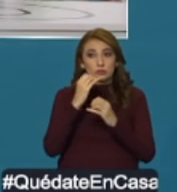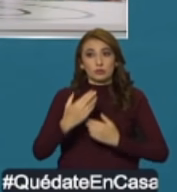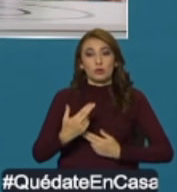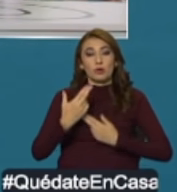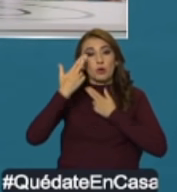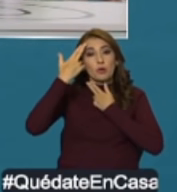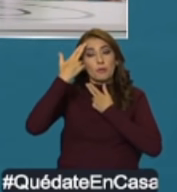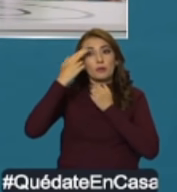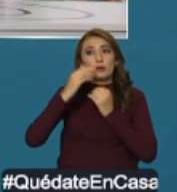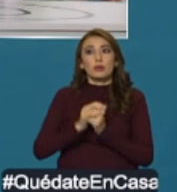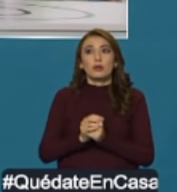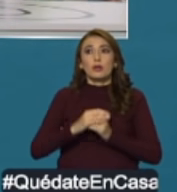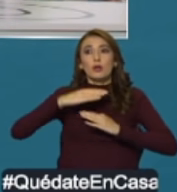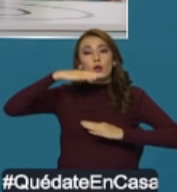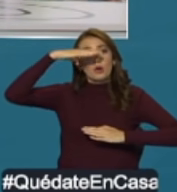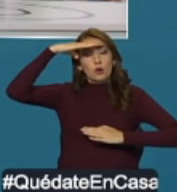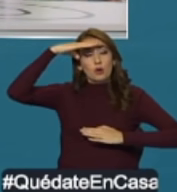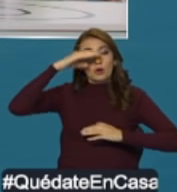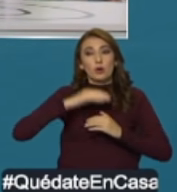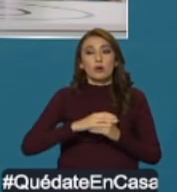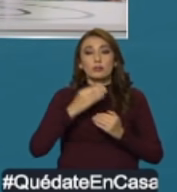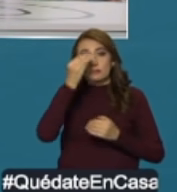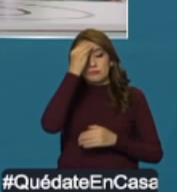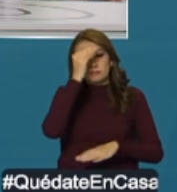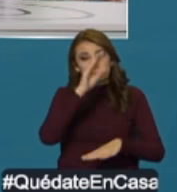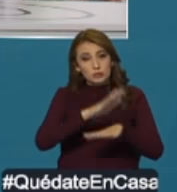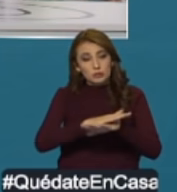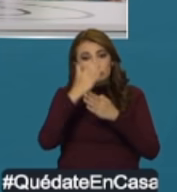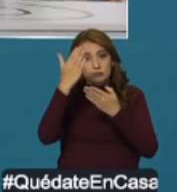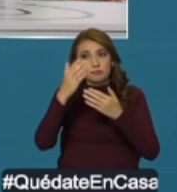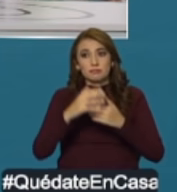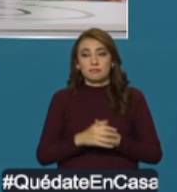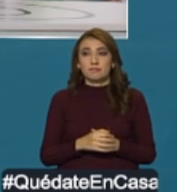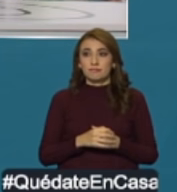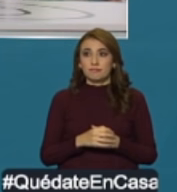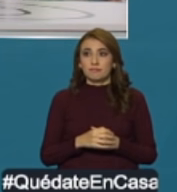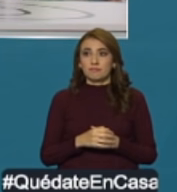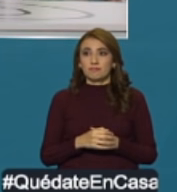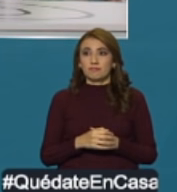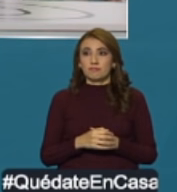se encuentra el coronel Carlos Endara. Muy buenas tardes, escuchamos su informe.